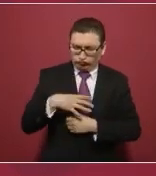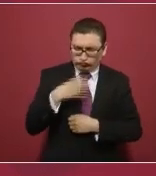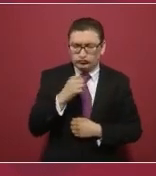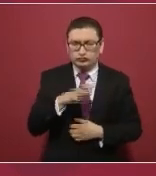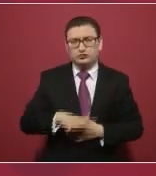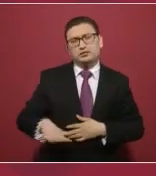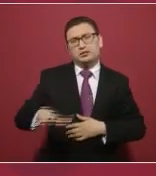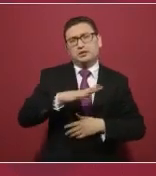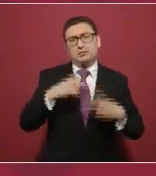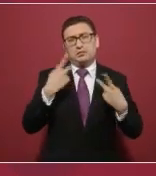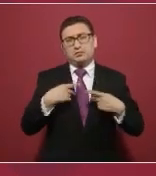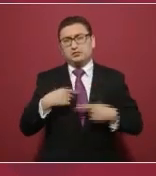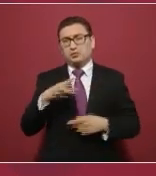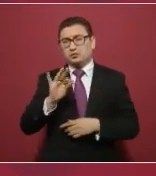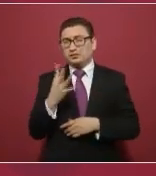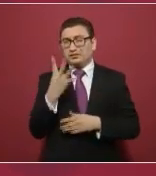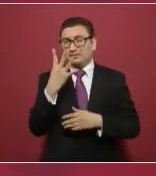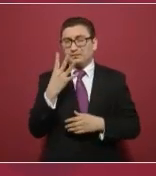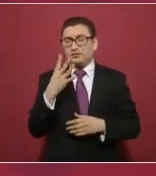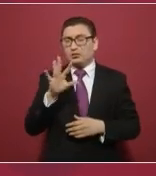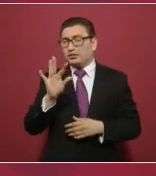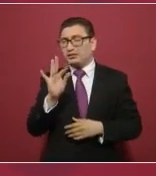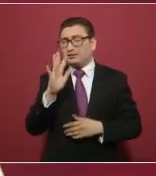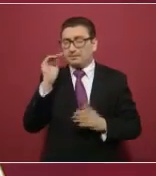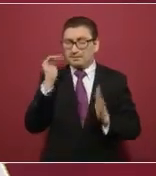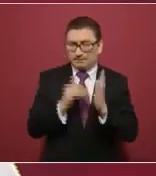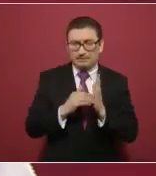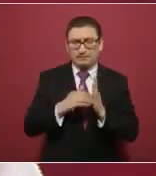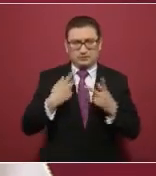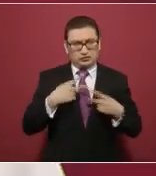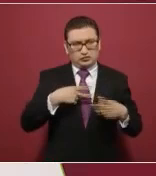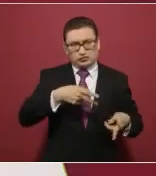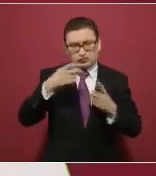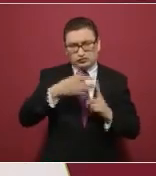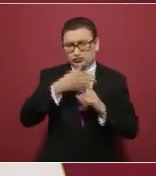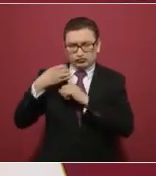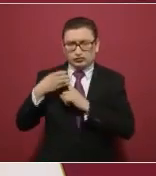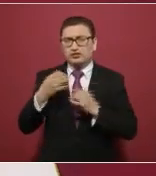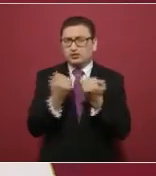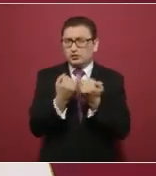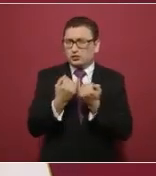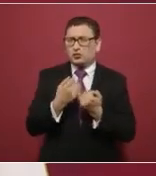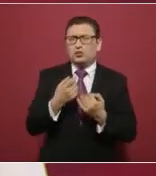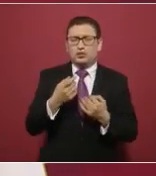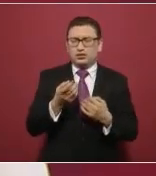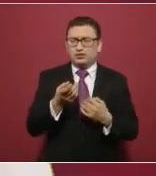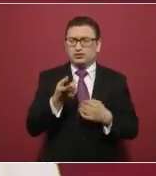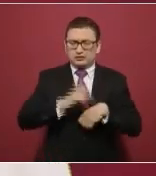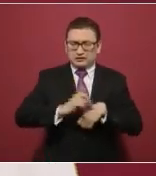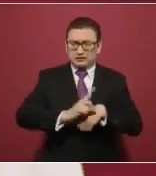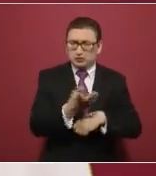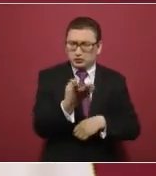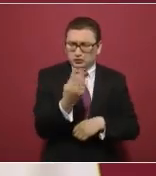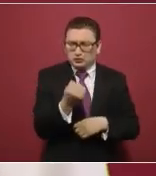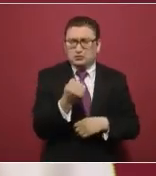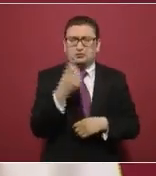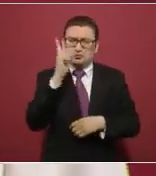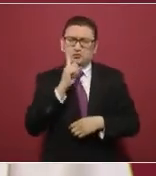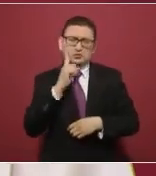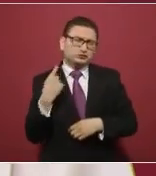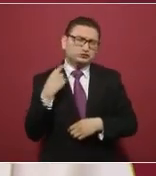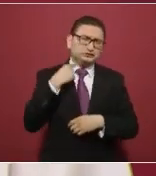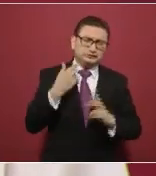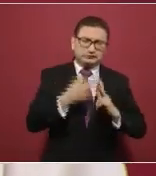personas desaparecidas, según registros oficiales, en el que 9 mujeres son asesinadas al día y que ha alcanzado tasas de homicidios altas